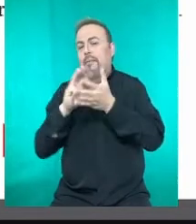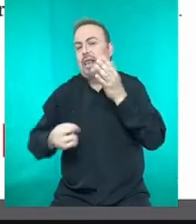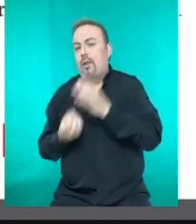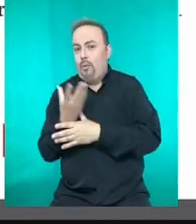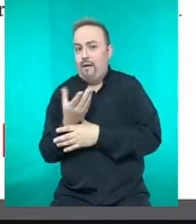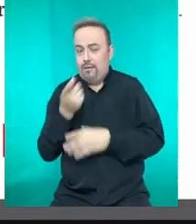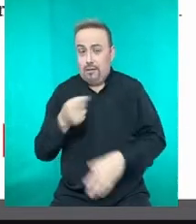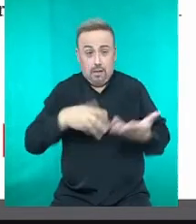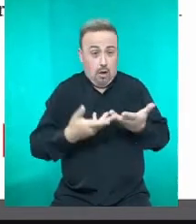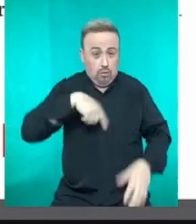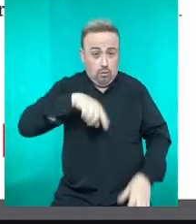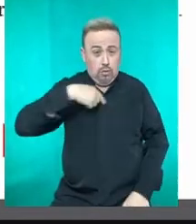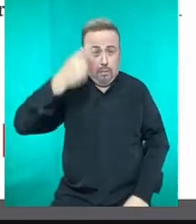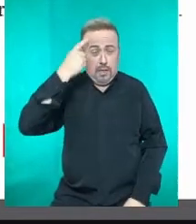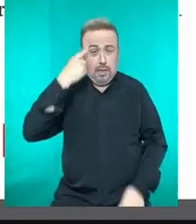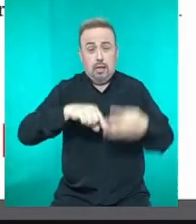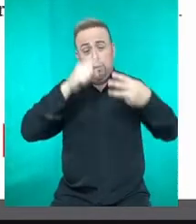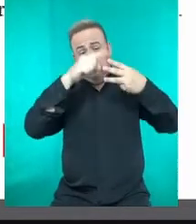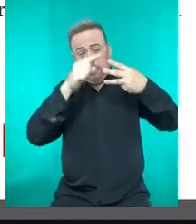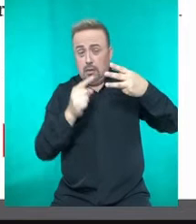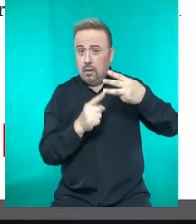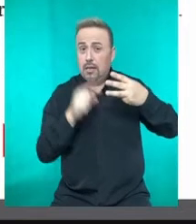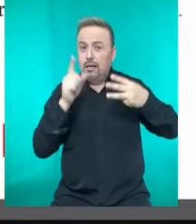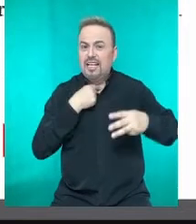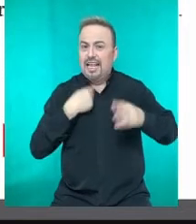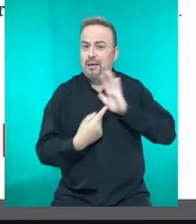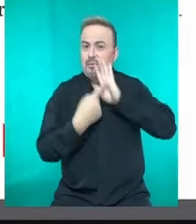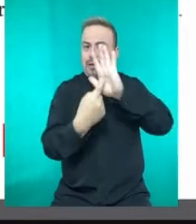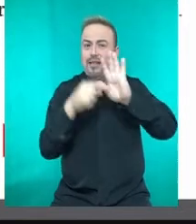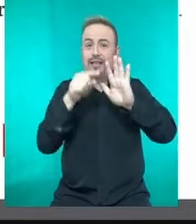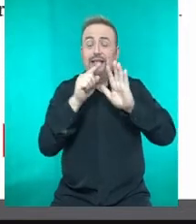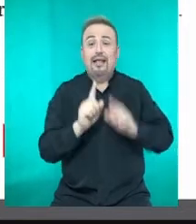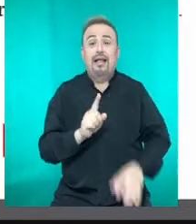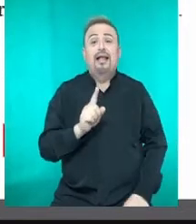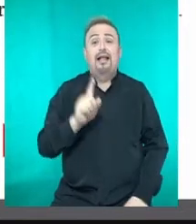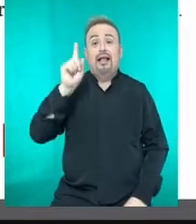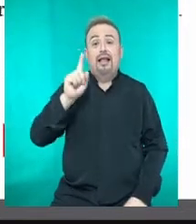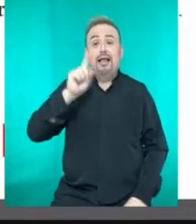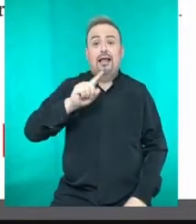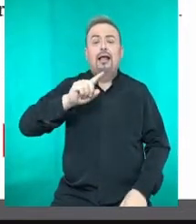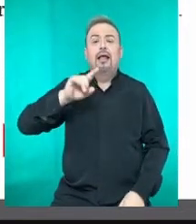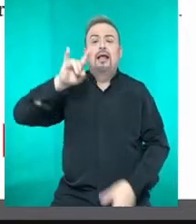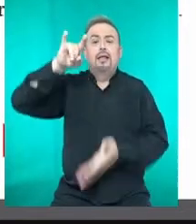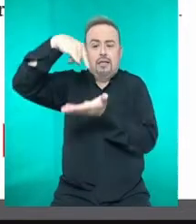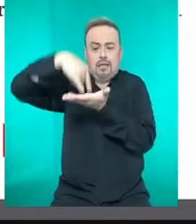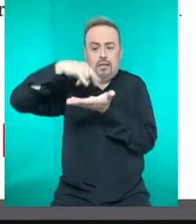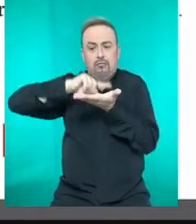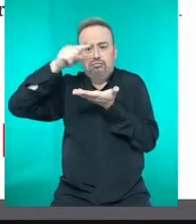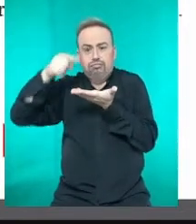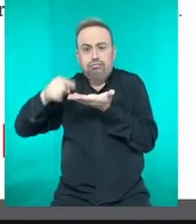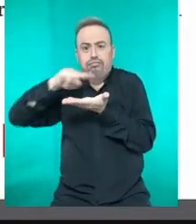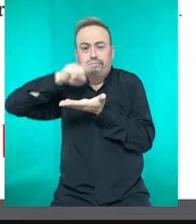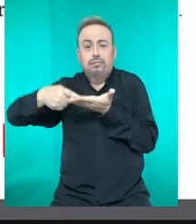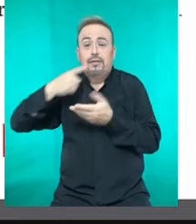hora de pensar en esto, en estos tres puntos, quiero mostrar acá, arriba en la imagen superior derecha, se ve un arco de acero que